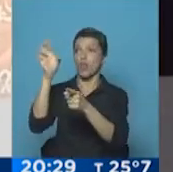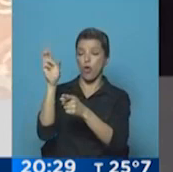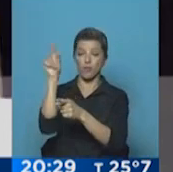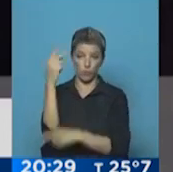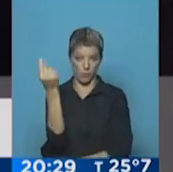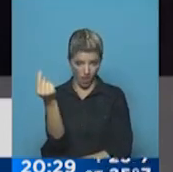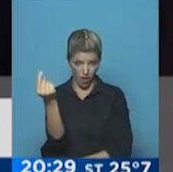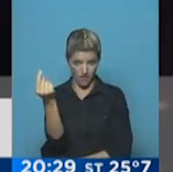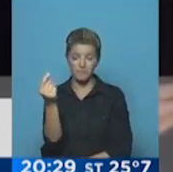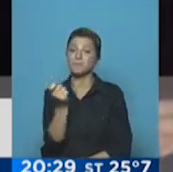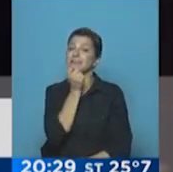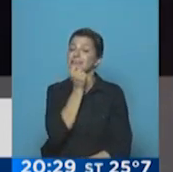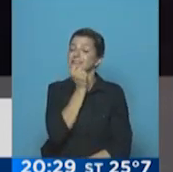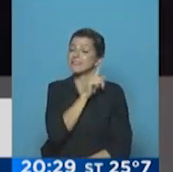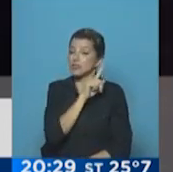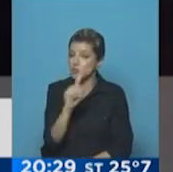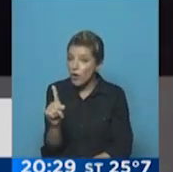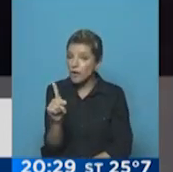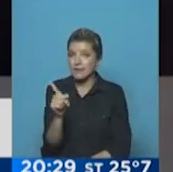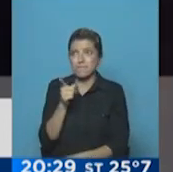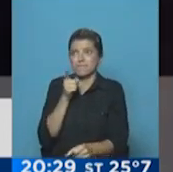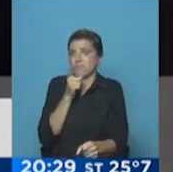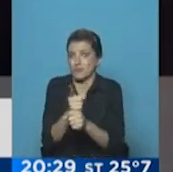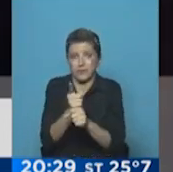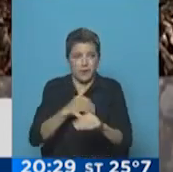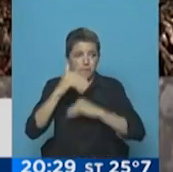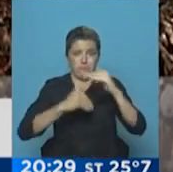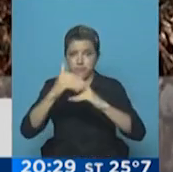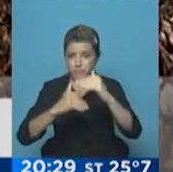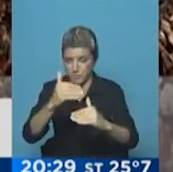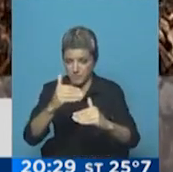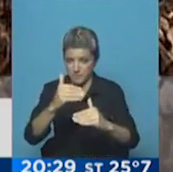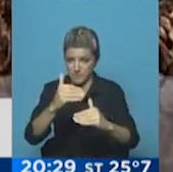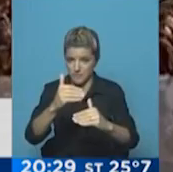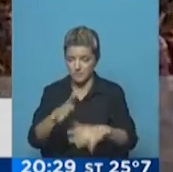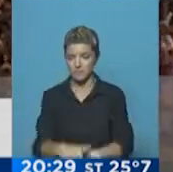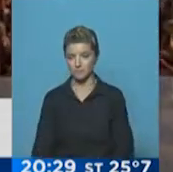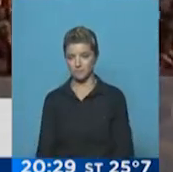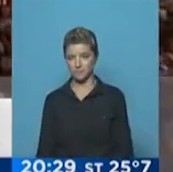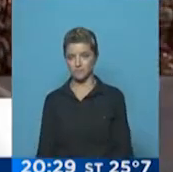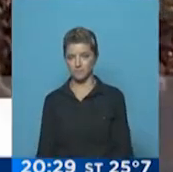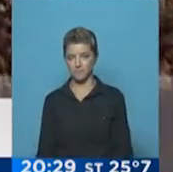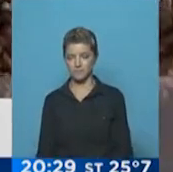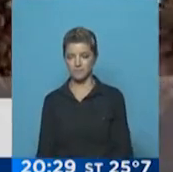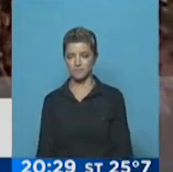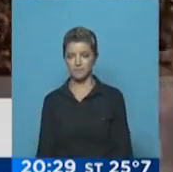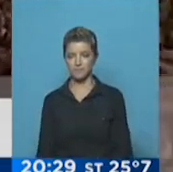también, si no resulta imposible el crecimiento, la